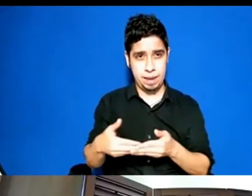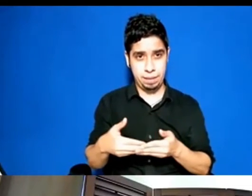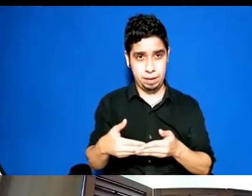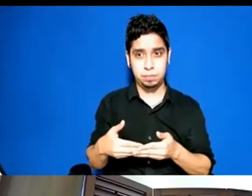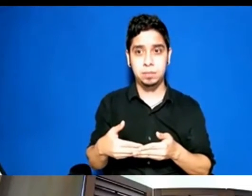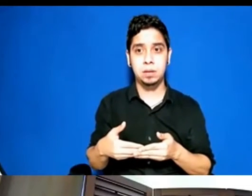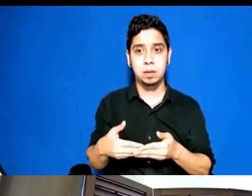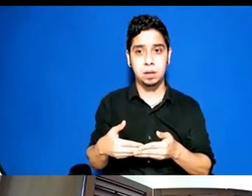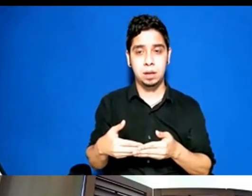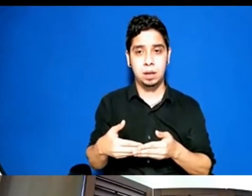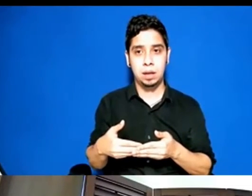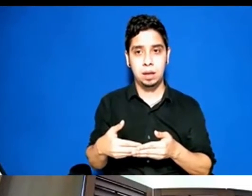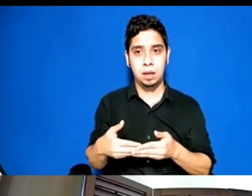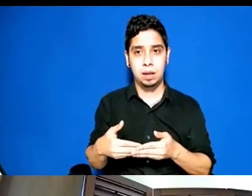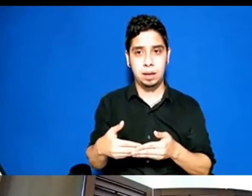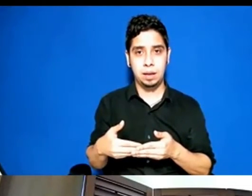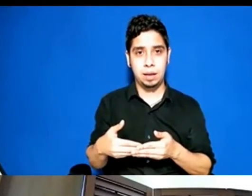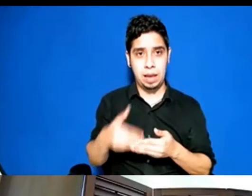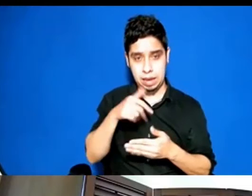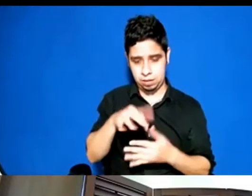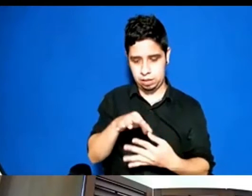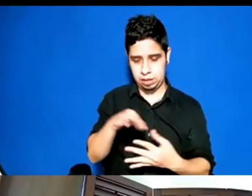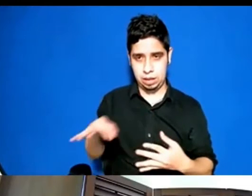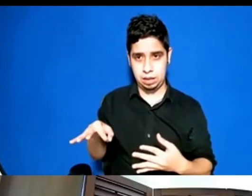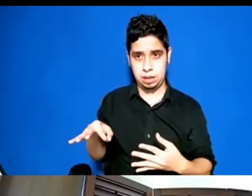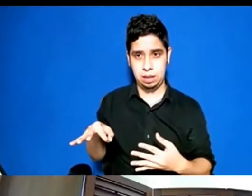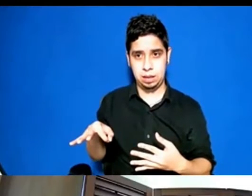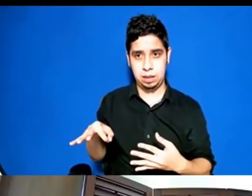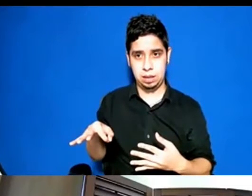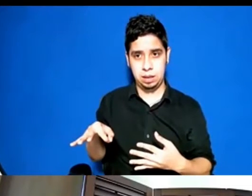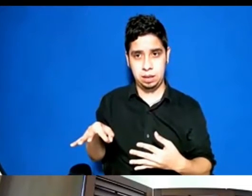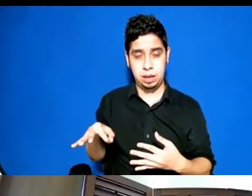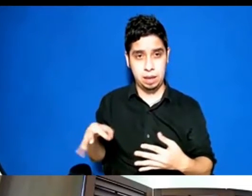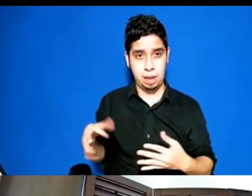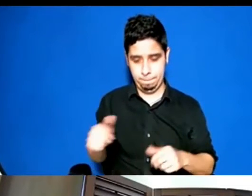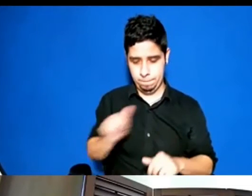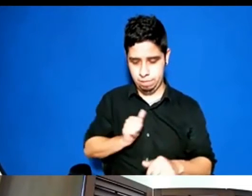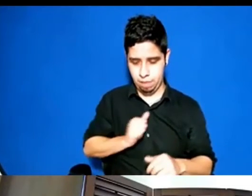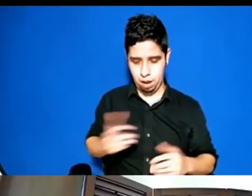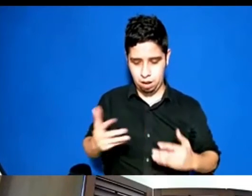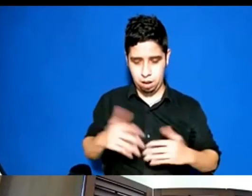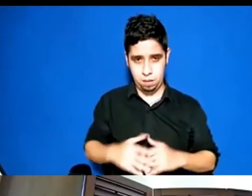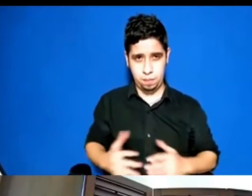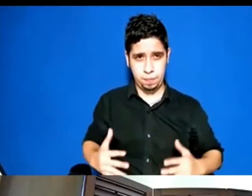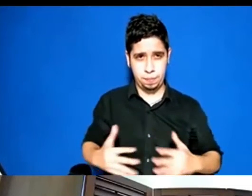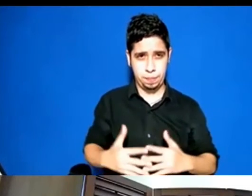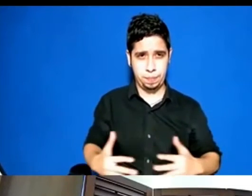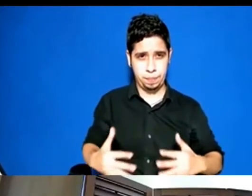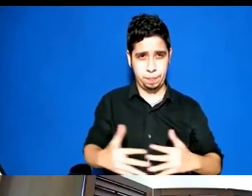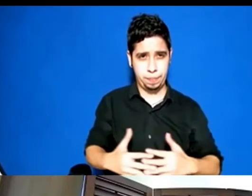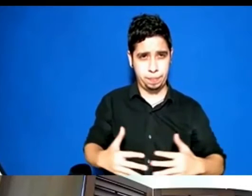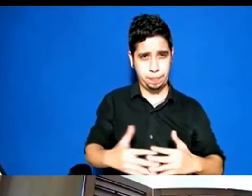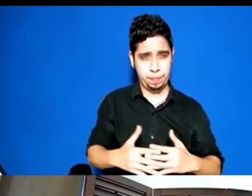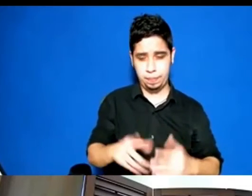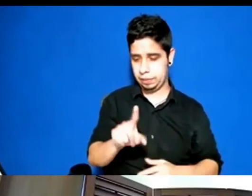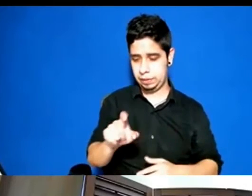y saca de esa carterita. Ajá. Y ella fertiliza, ponte 100 huevos,